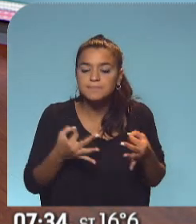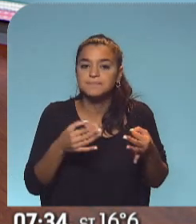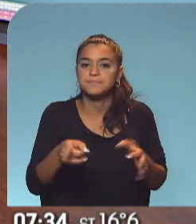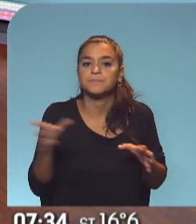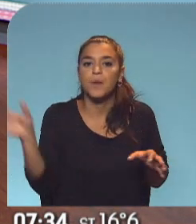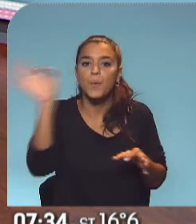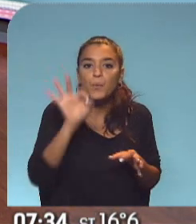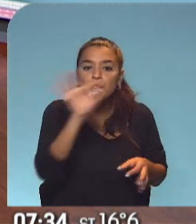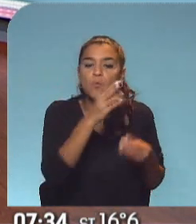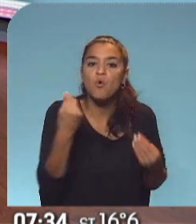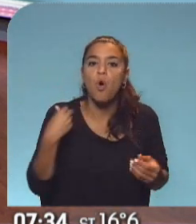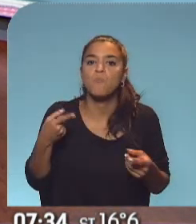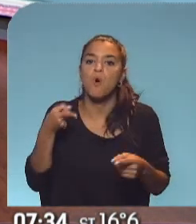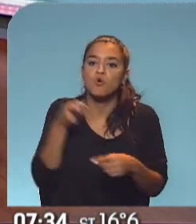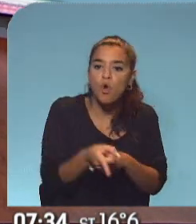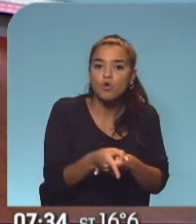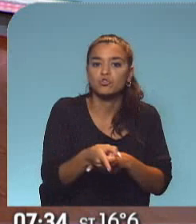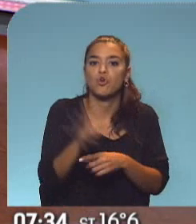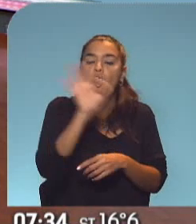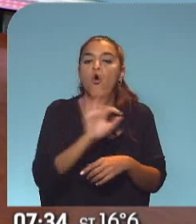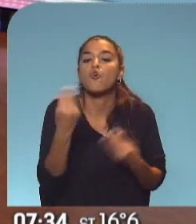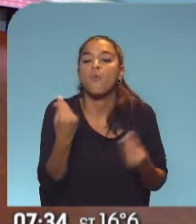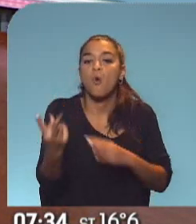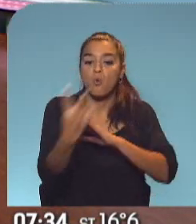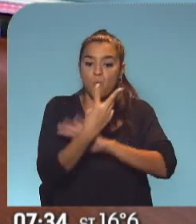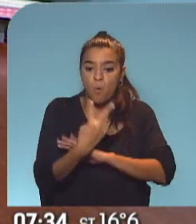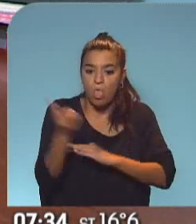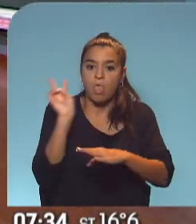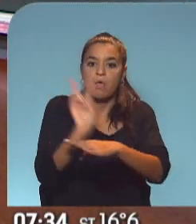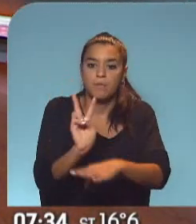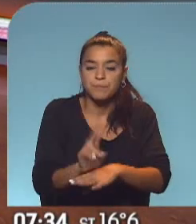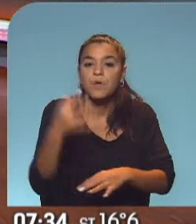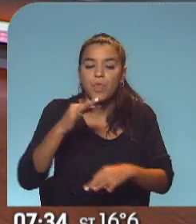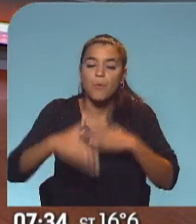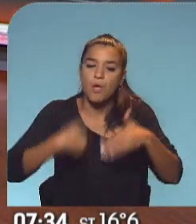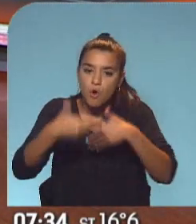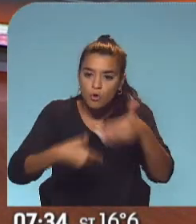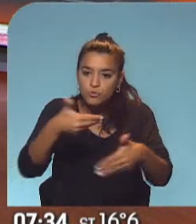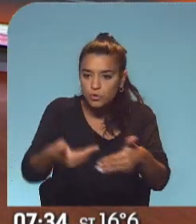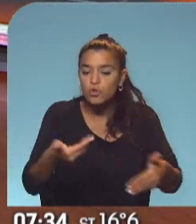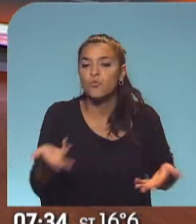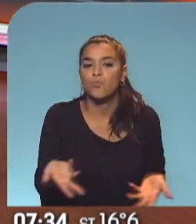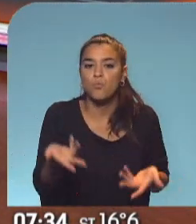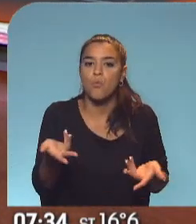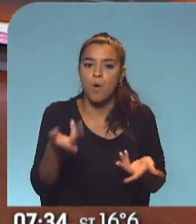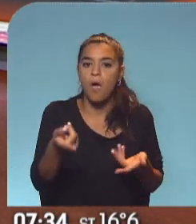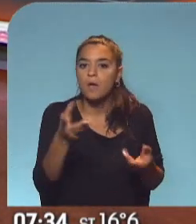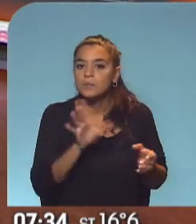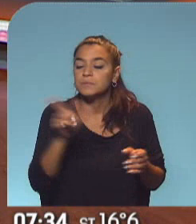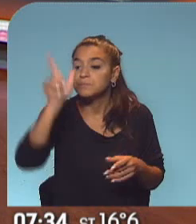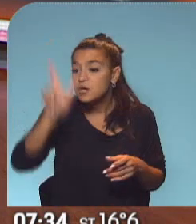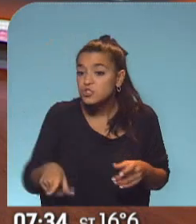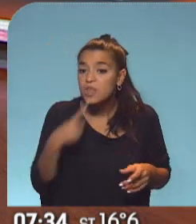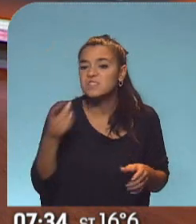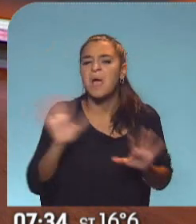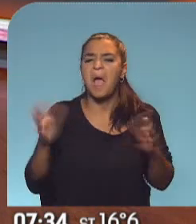este virus y cómo hay que combatirlo, o por lo menos cómo hay que cuidarse de este virus, hay que seguir justamente trasladándolo a aquellas personas que dicen, no,